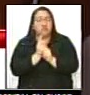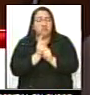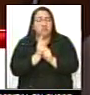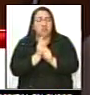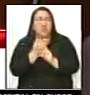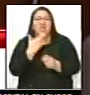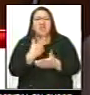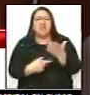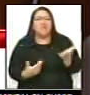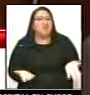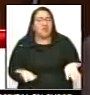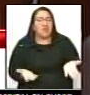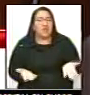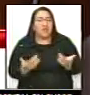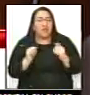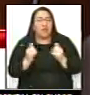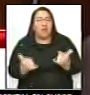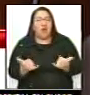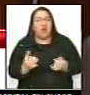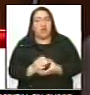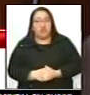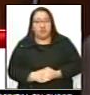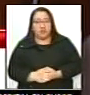esto lo enfrentamos a qué? Al informe de hoy día.